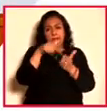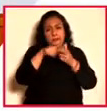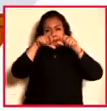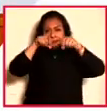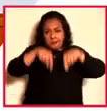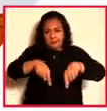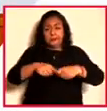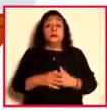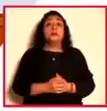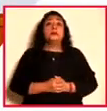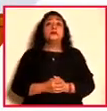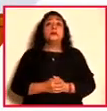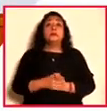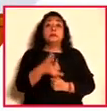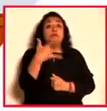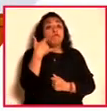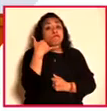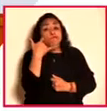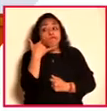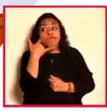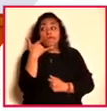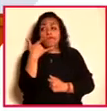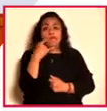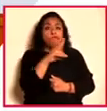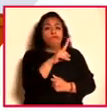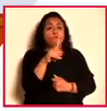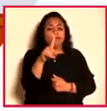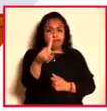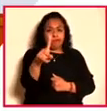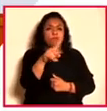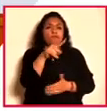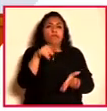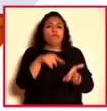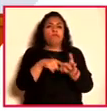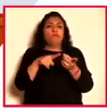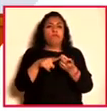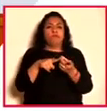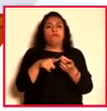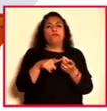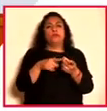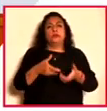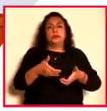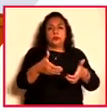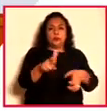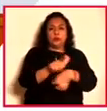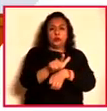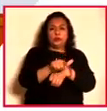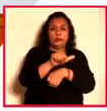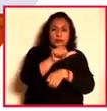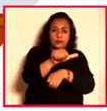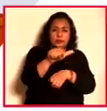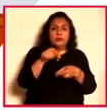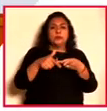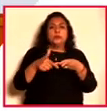Este recorrido que hemos realizado por los predios de Guatemala 16 y 24,